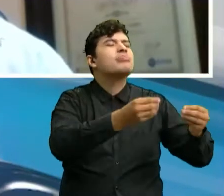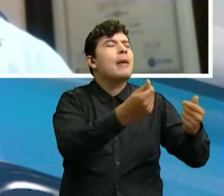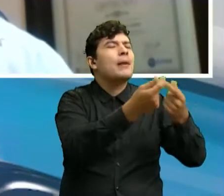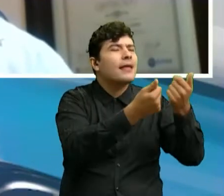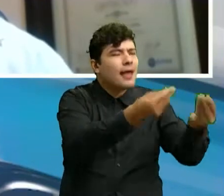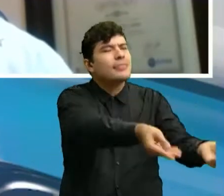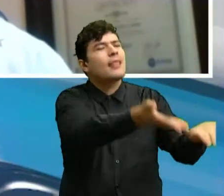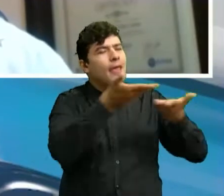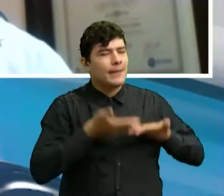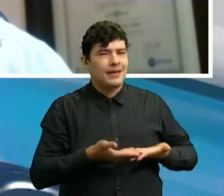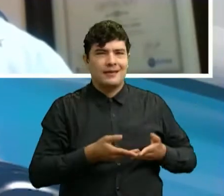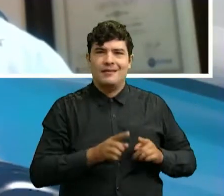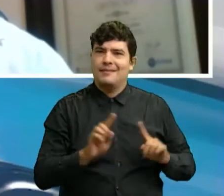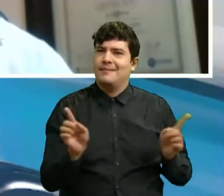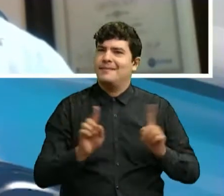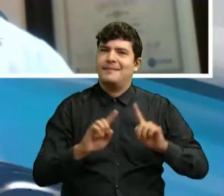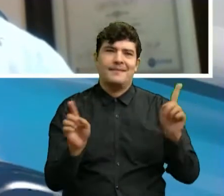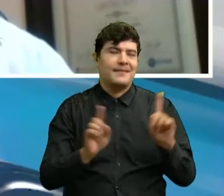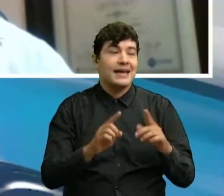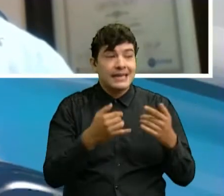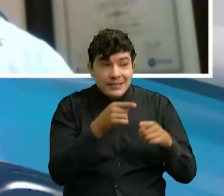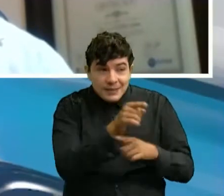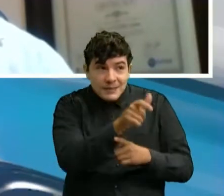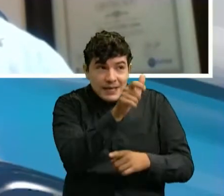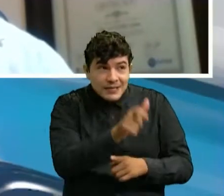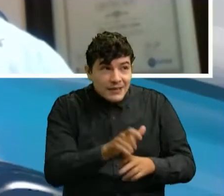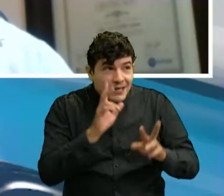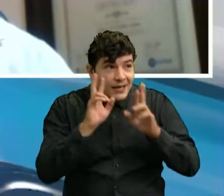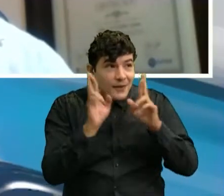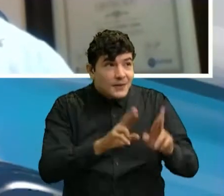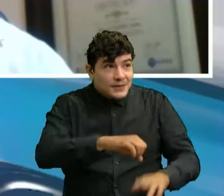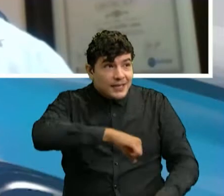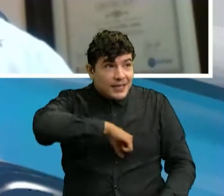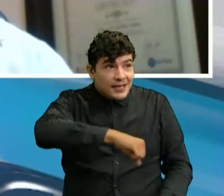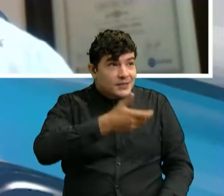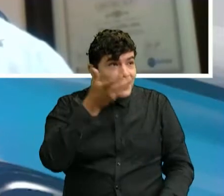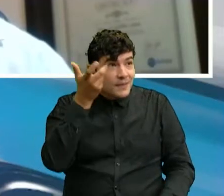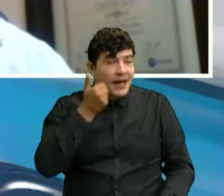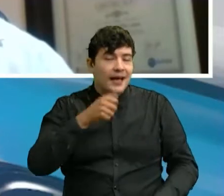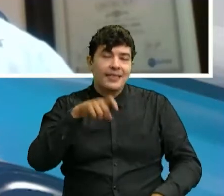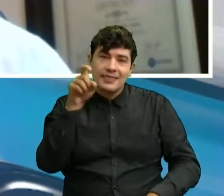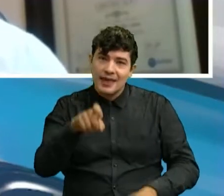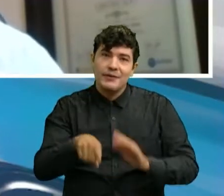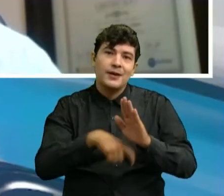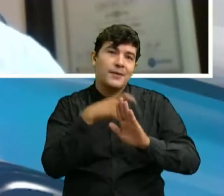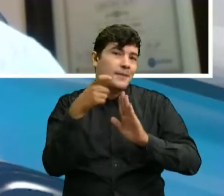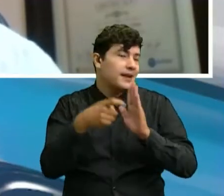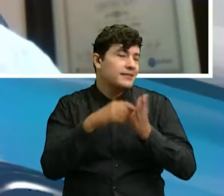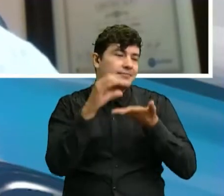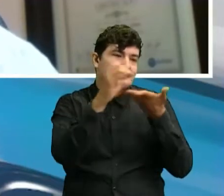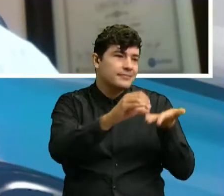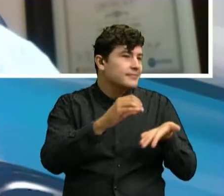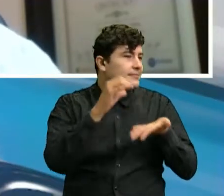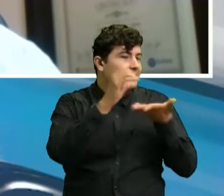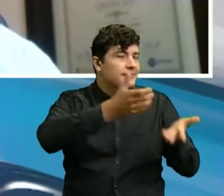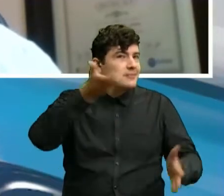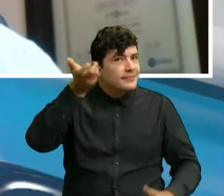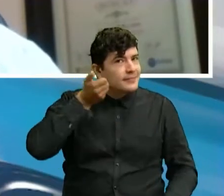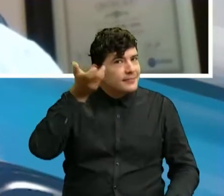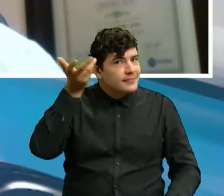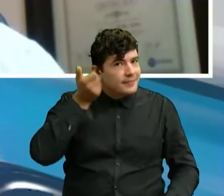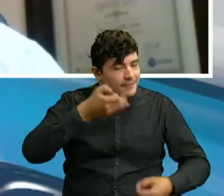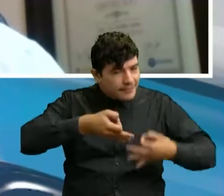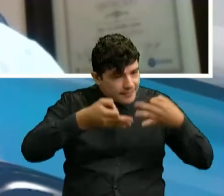vez consolidado el derecho, a la persona le corresponde recibir la prestación que le proyecte la administradora del